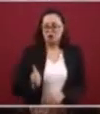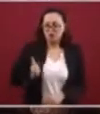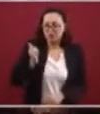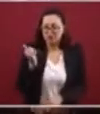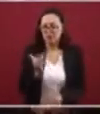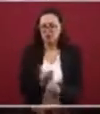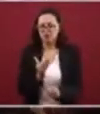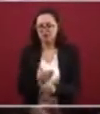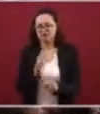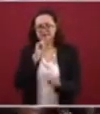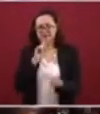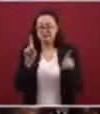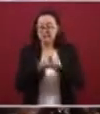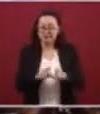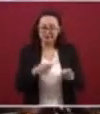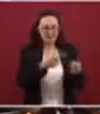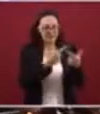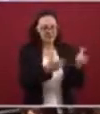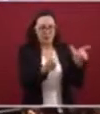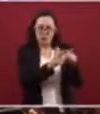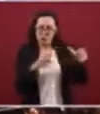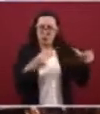estos conservadores,